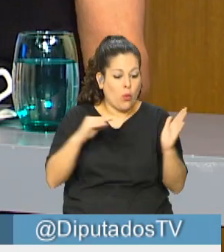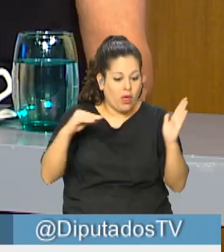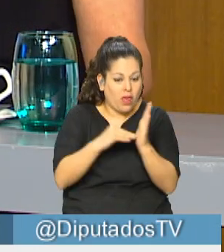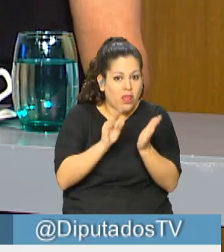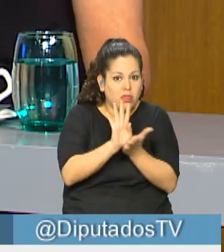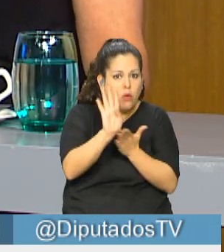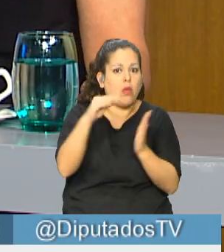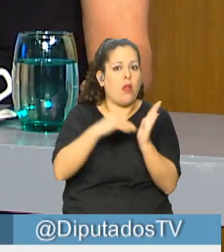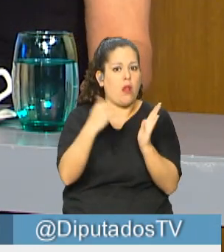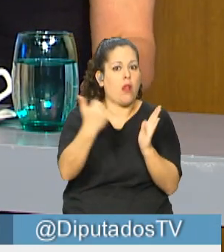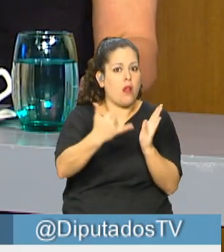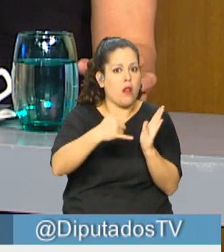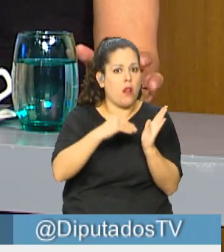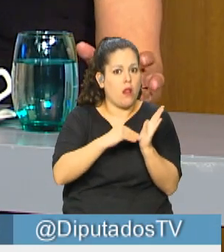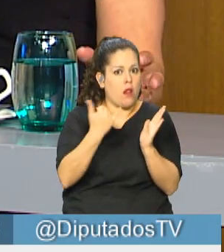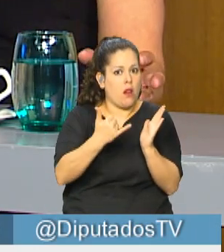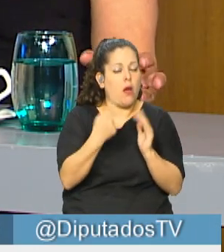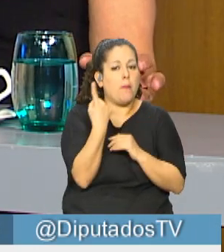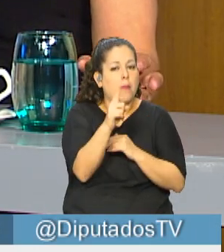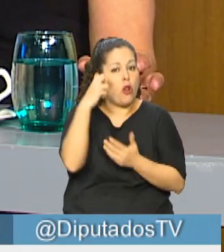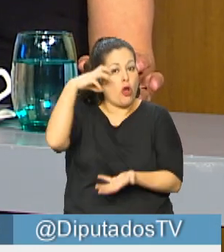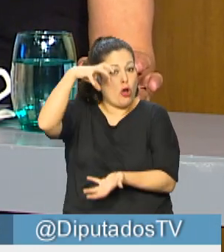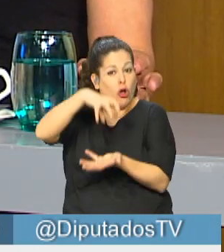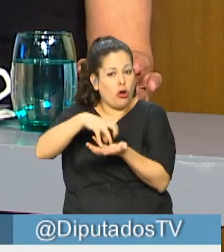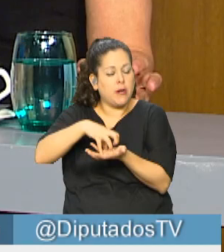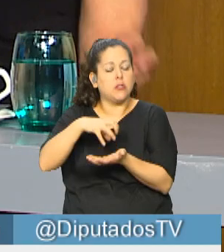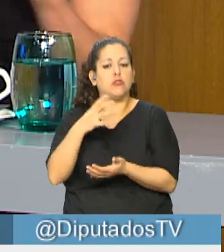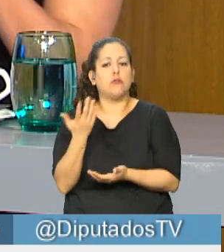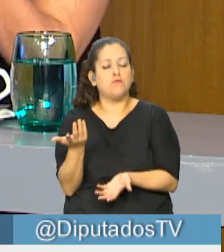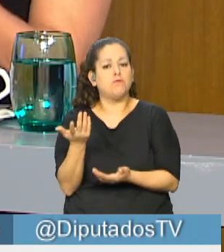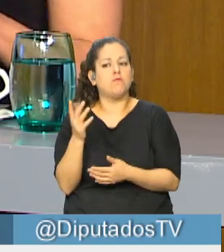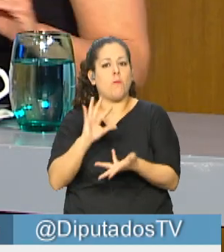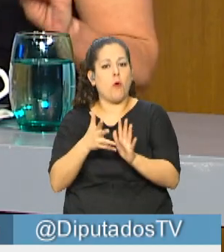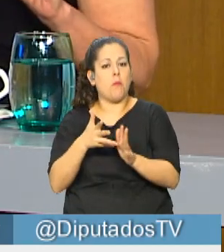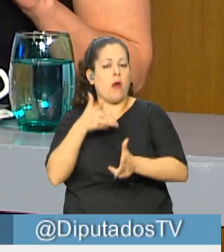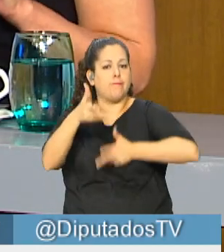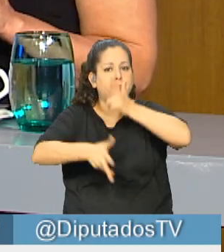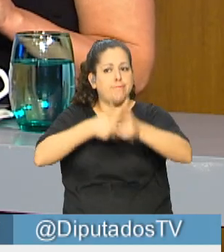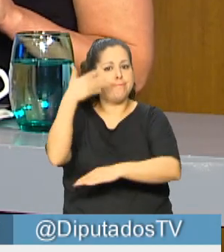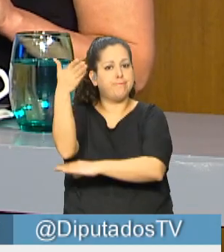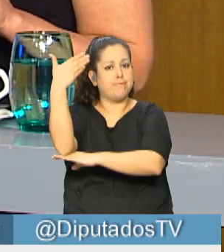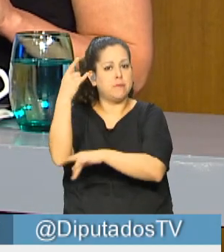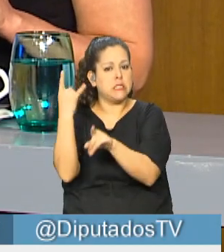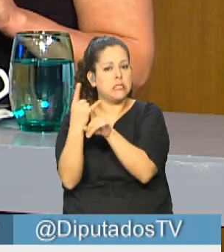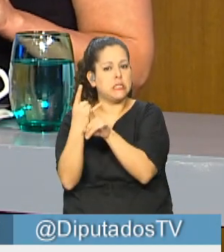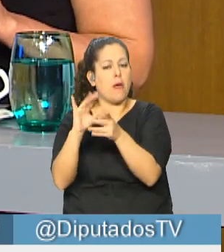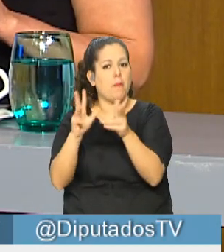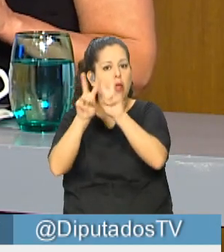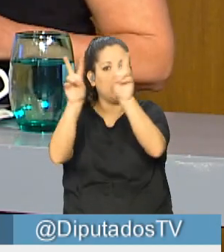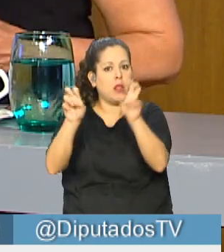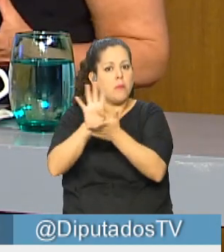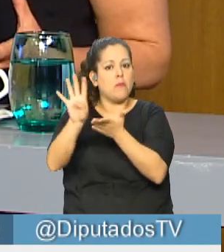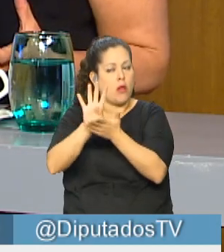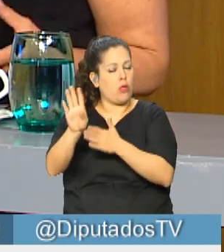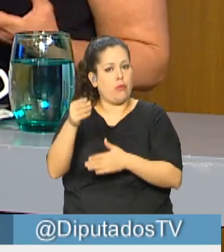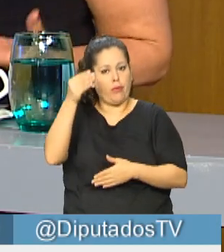a este factor que es muy importante. Pero el Congreso ha tenido en el discurso siempre la presencia del tema de la deuda.